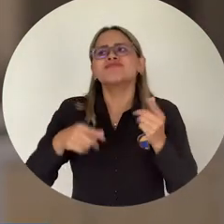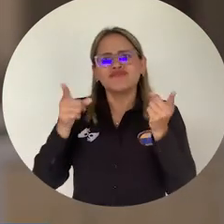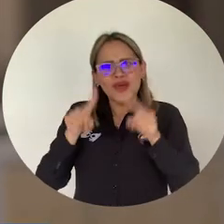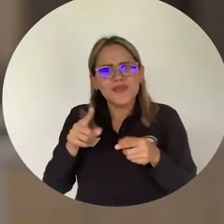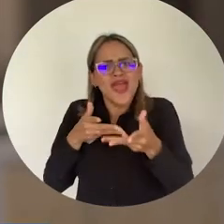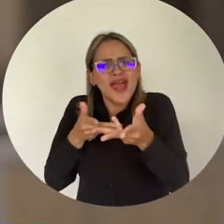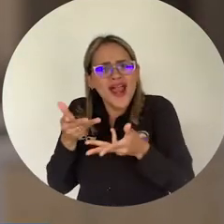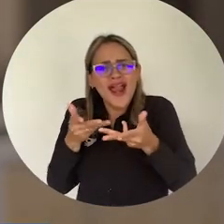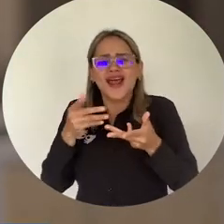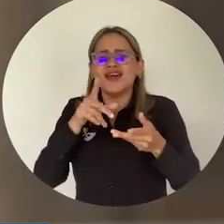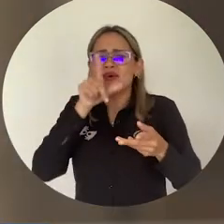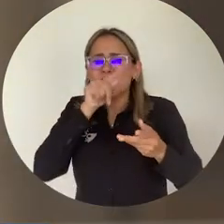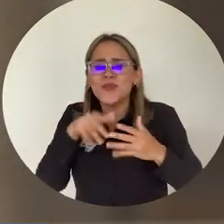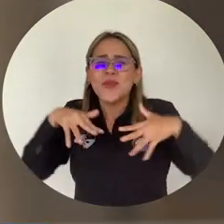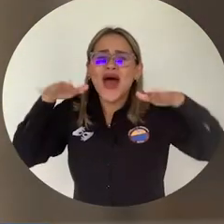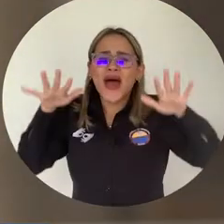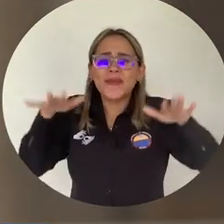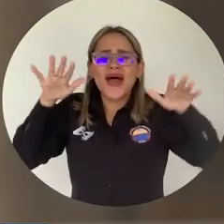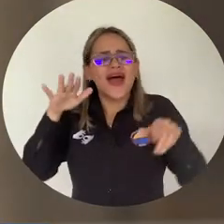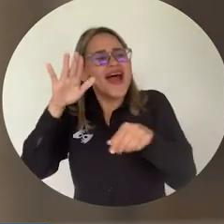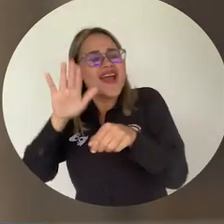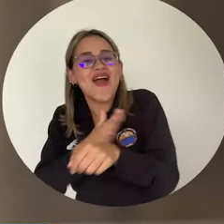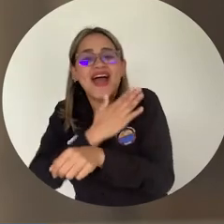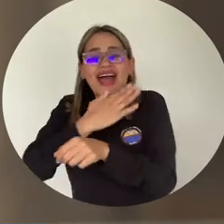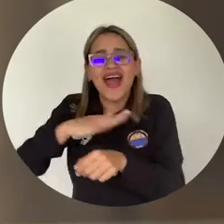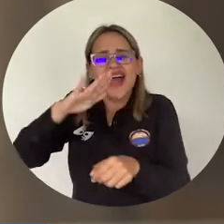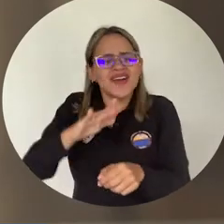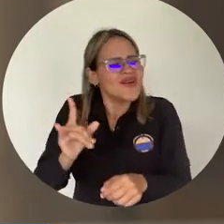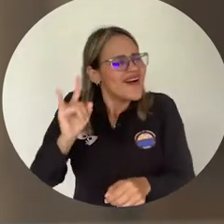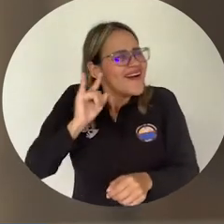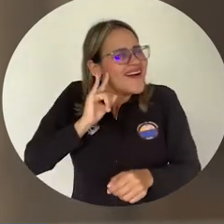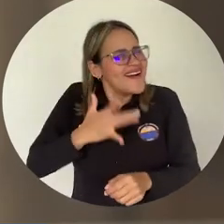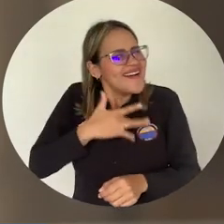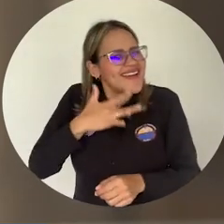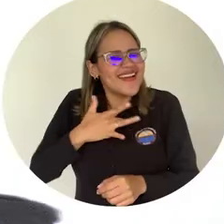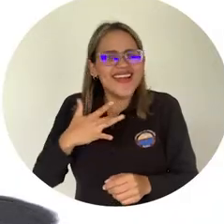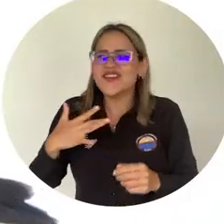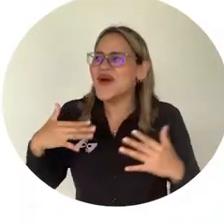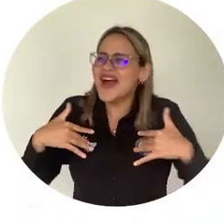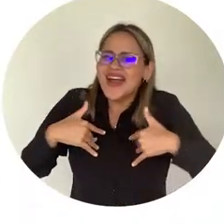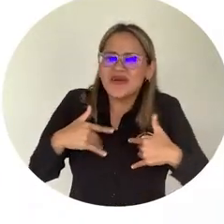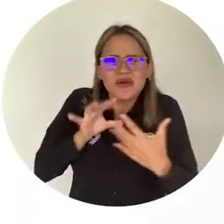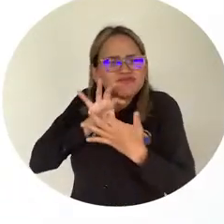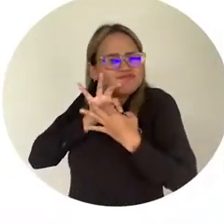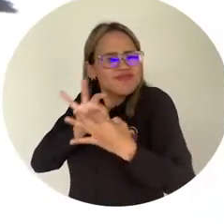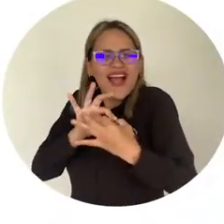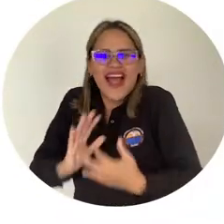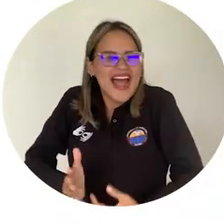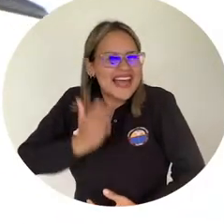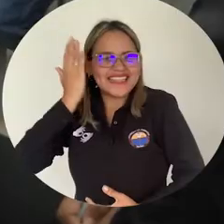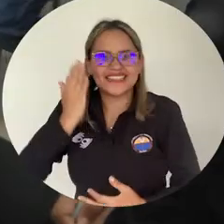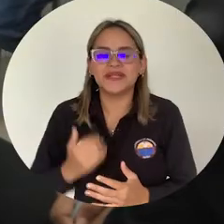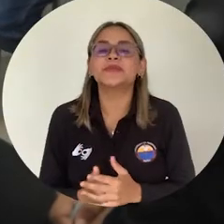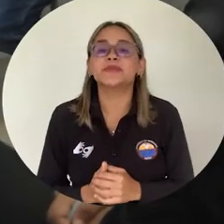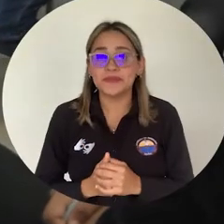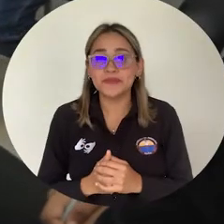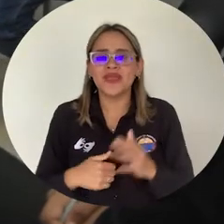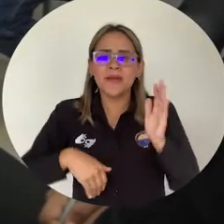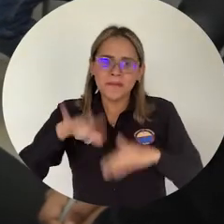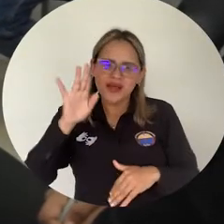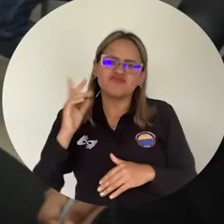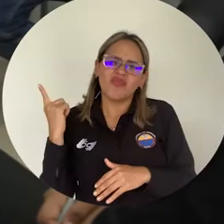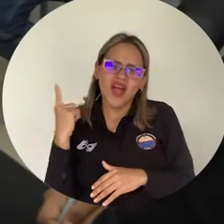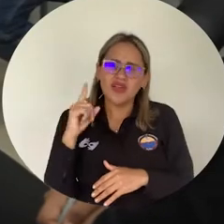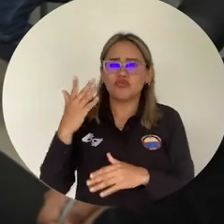por medio de cantos. Nosotros los interpretamos y creo que nos interrelacionamos mucho con la fauna. Esta estrategia se formuló hace 20